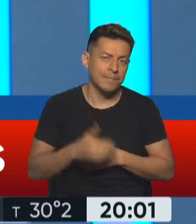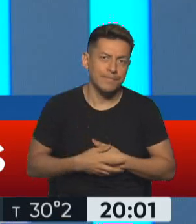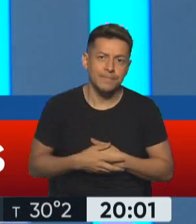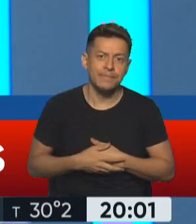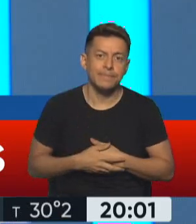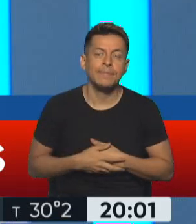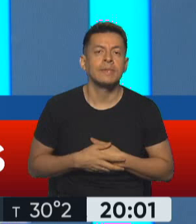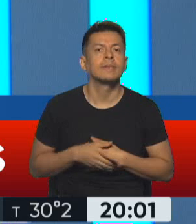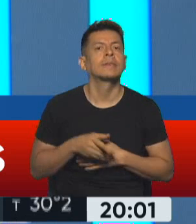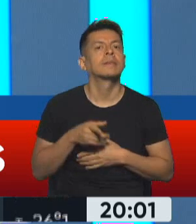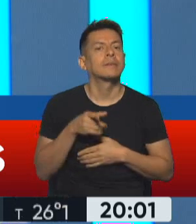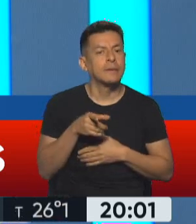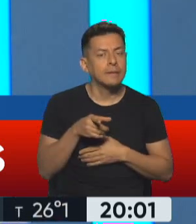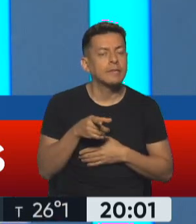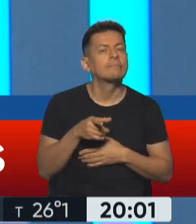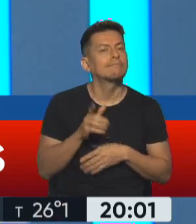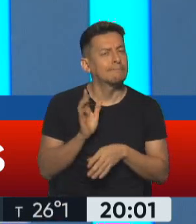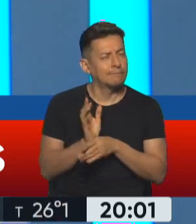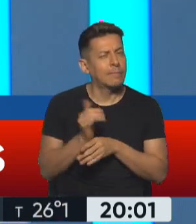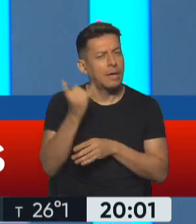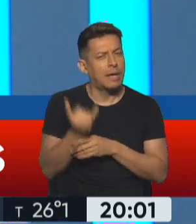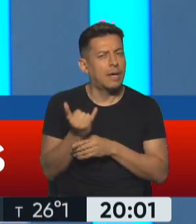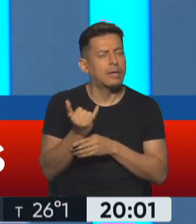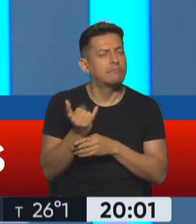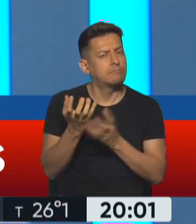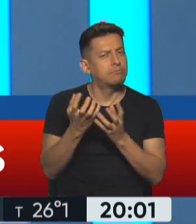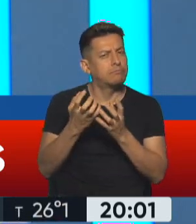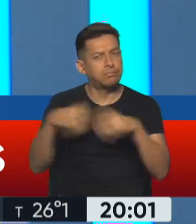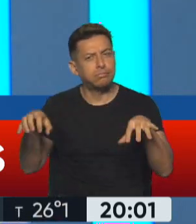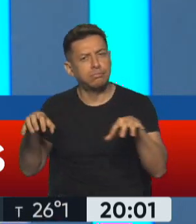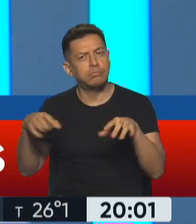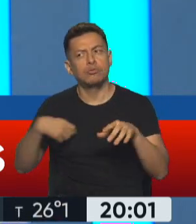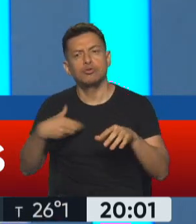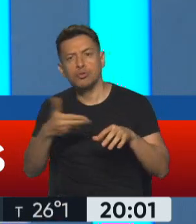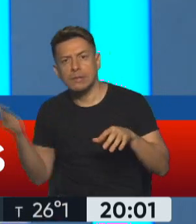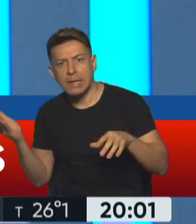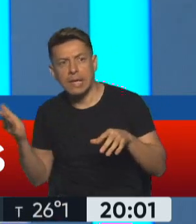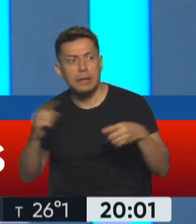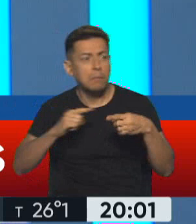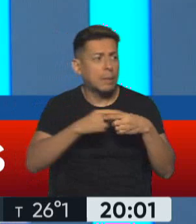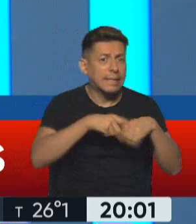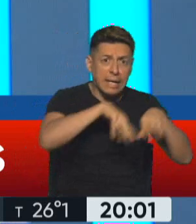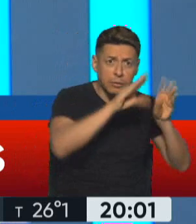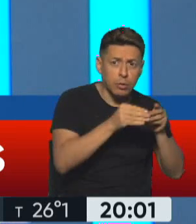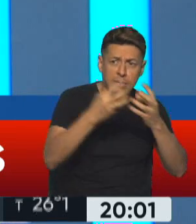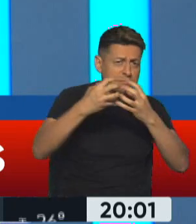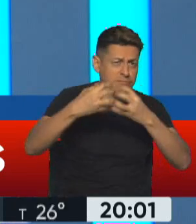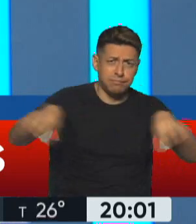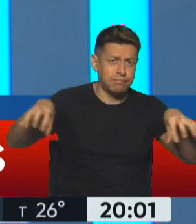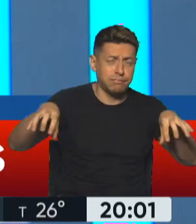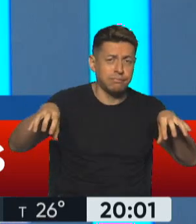ahí habla también de una escisión, de una ruptura entre la sociedad y la política toda, claro, que ya en